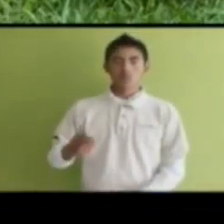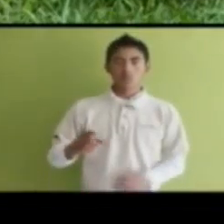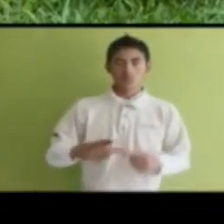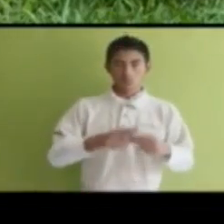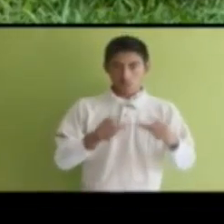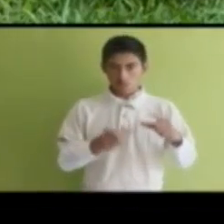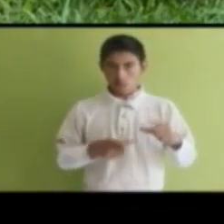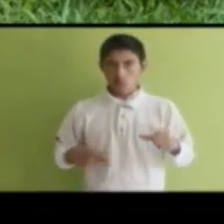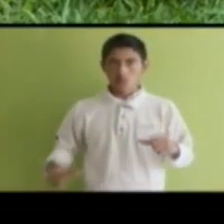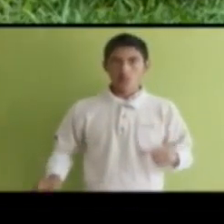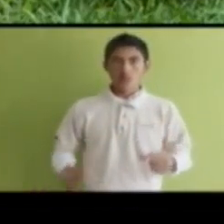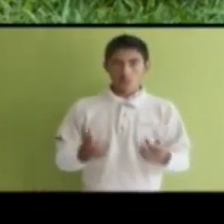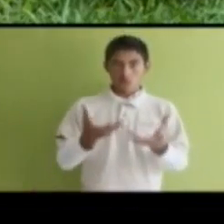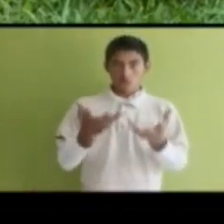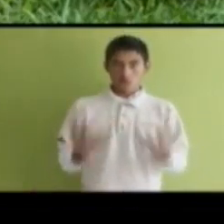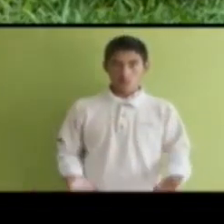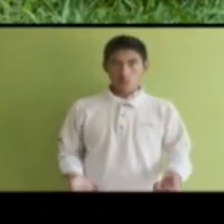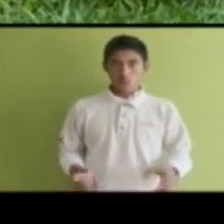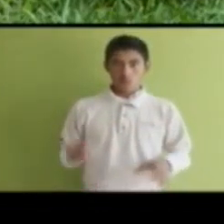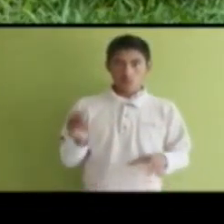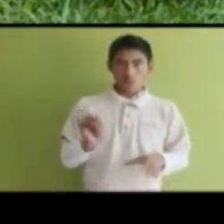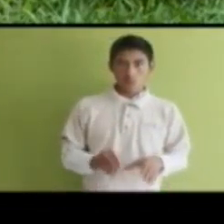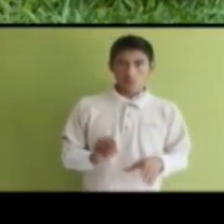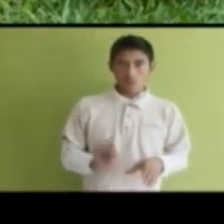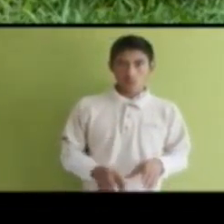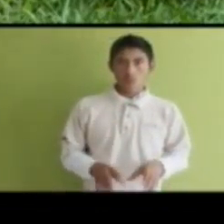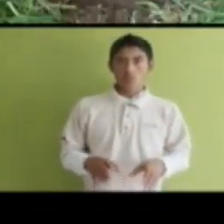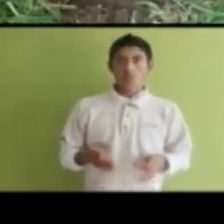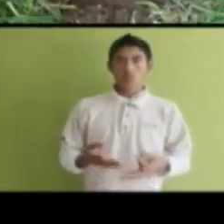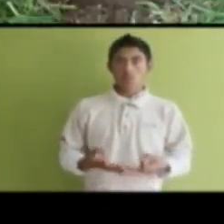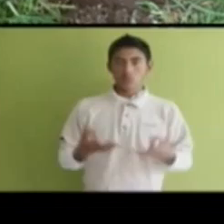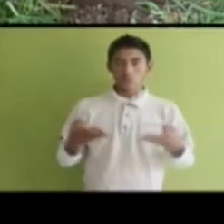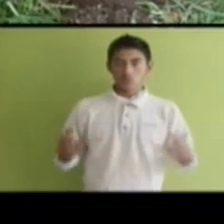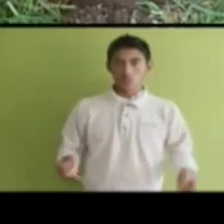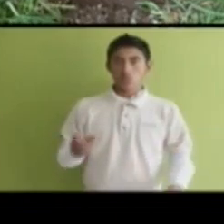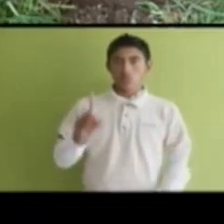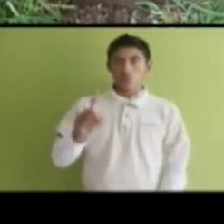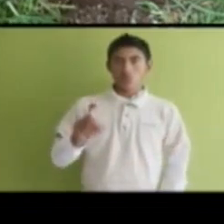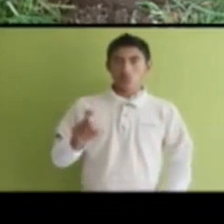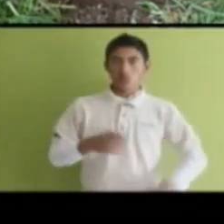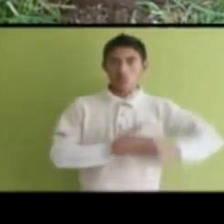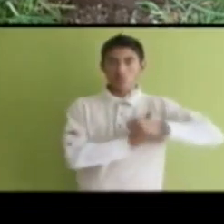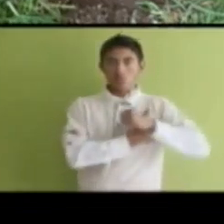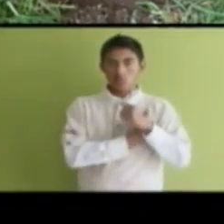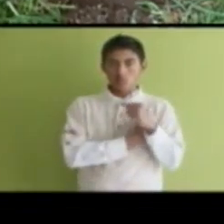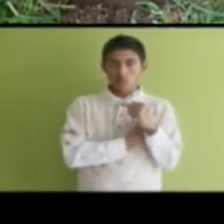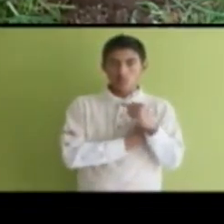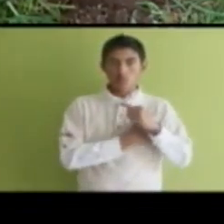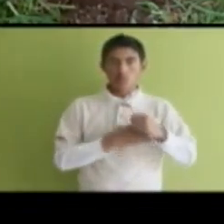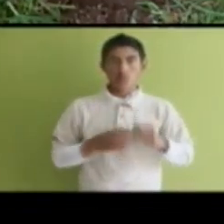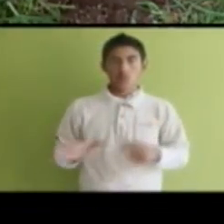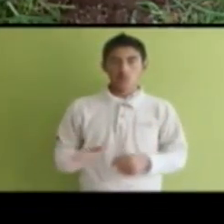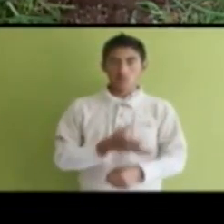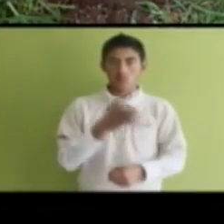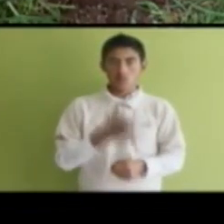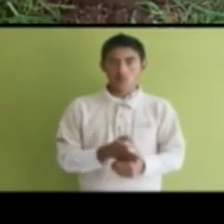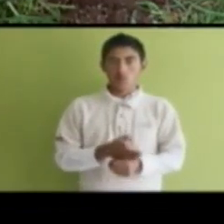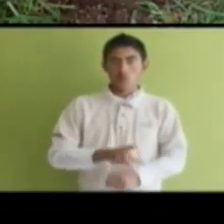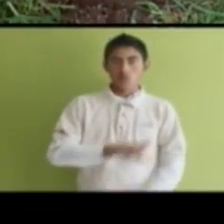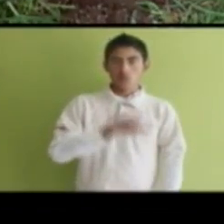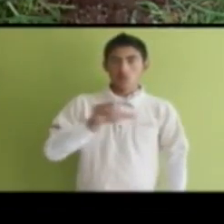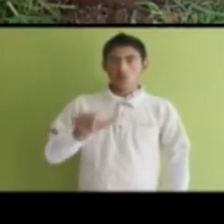secas para ponerlas al final y que ayuden a conservar la humedad en la tierra. Una vez que tengas todo listo, empieza por hacer el